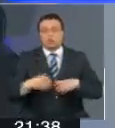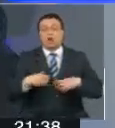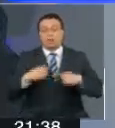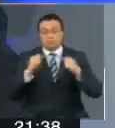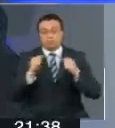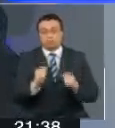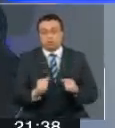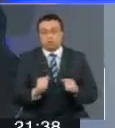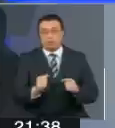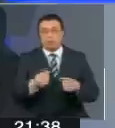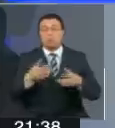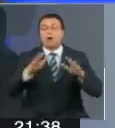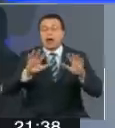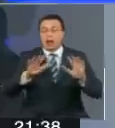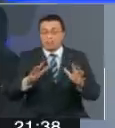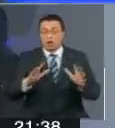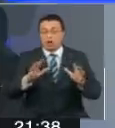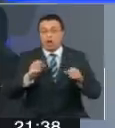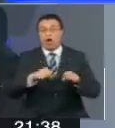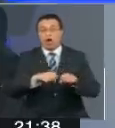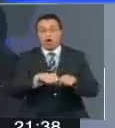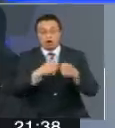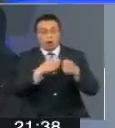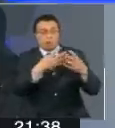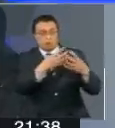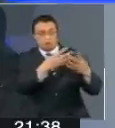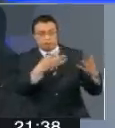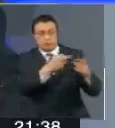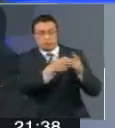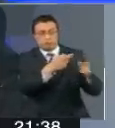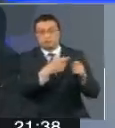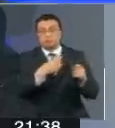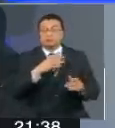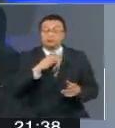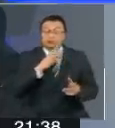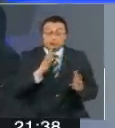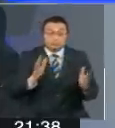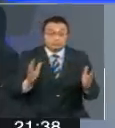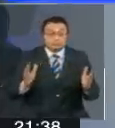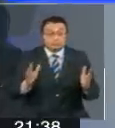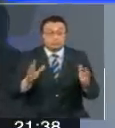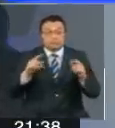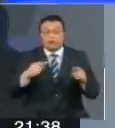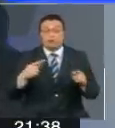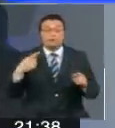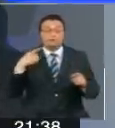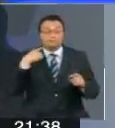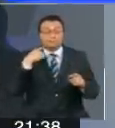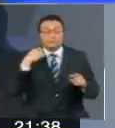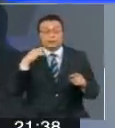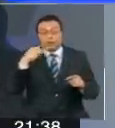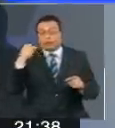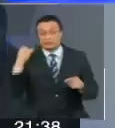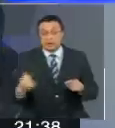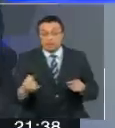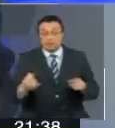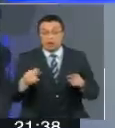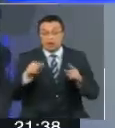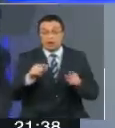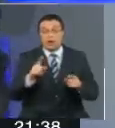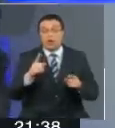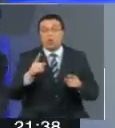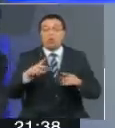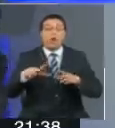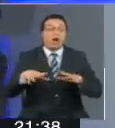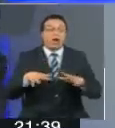Pudimos, a lo mejor, romper el cerco. No sé. La tragedia es siempre algo